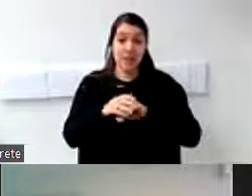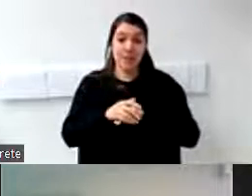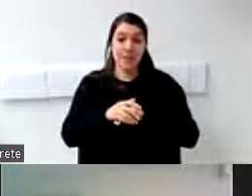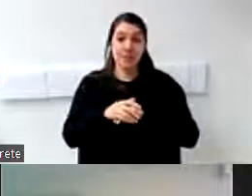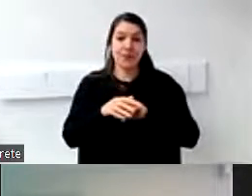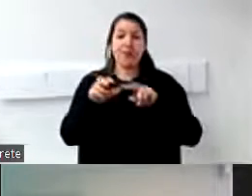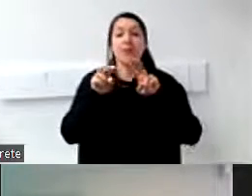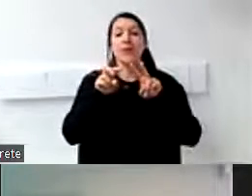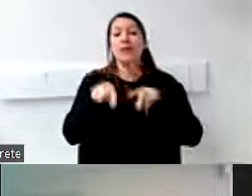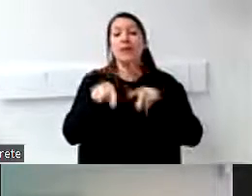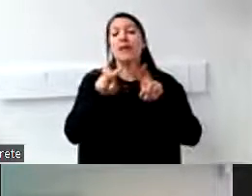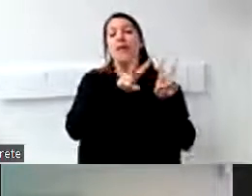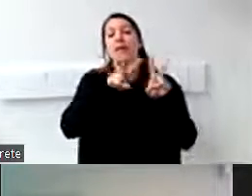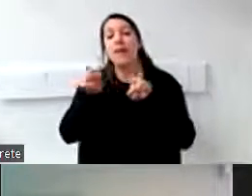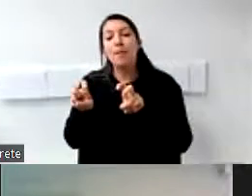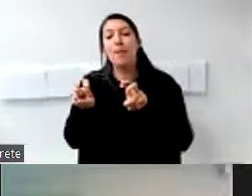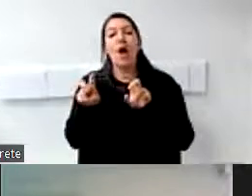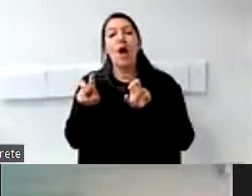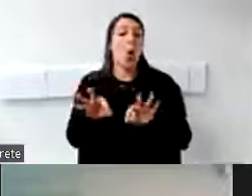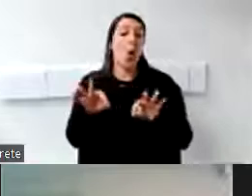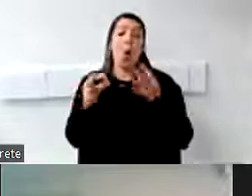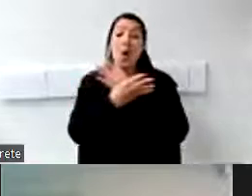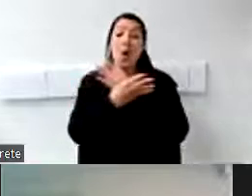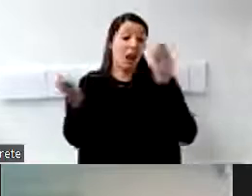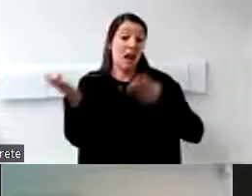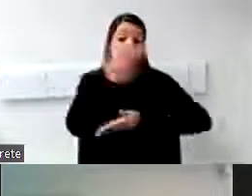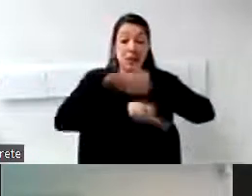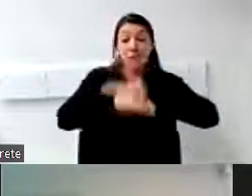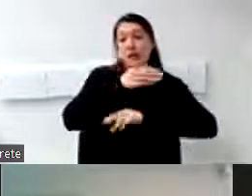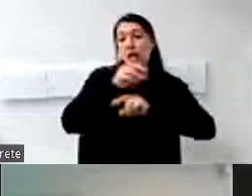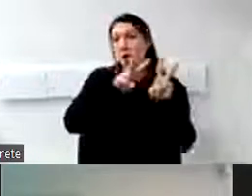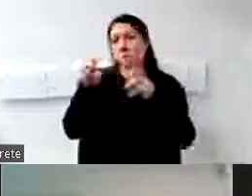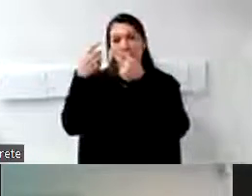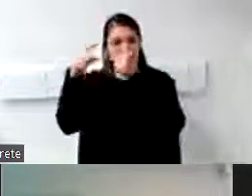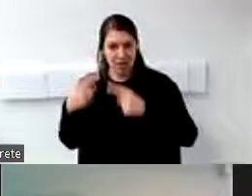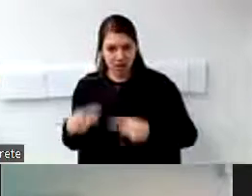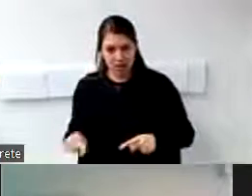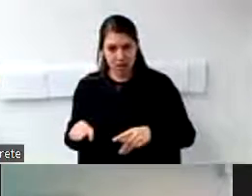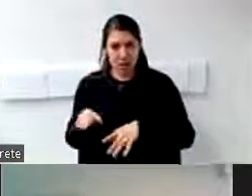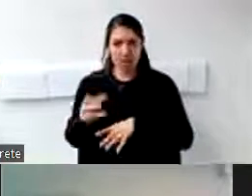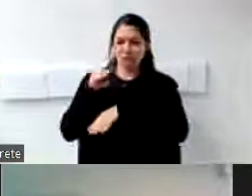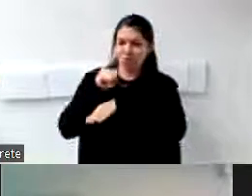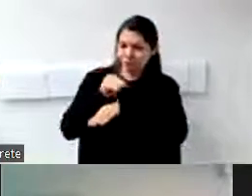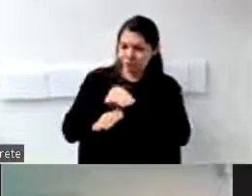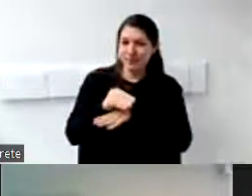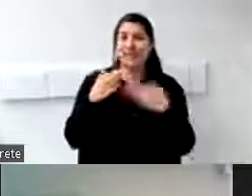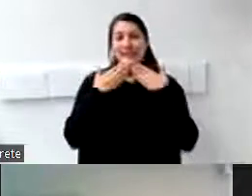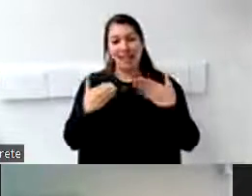de o de puntualmente para lo que es discapacidad o para otro tipo de temática. Así que